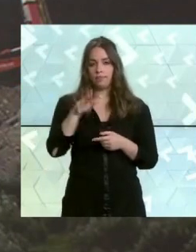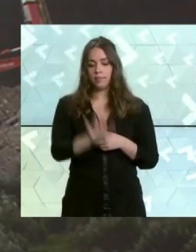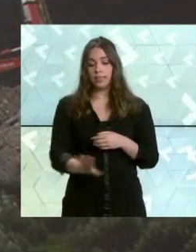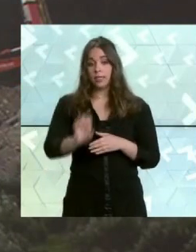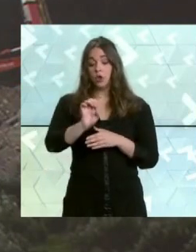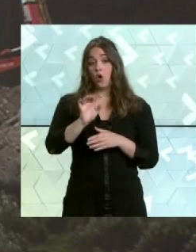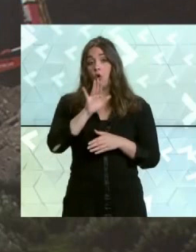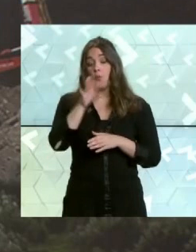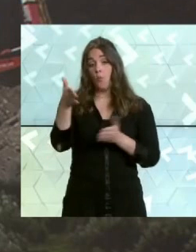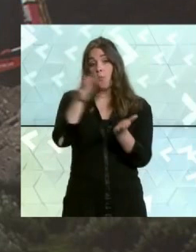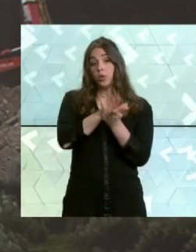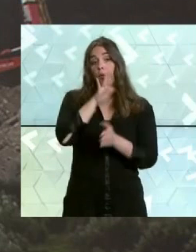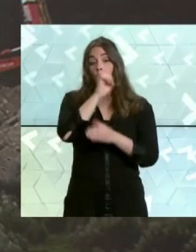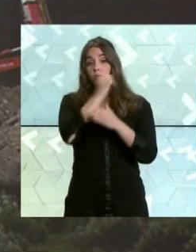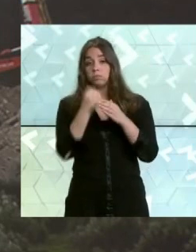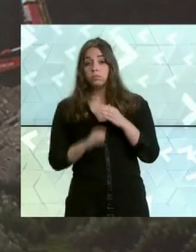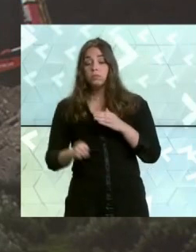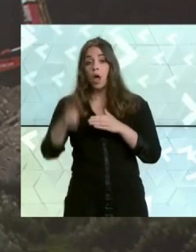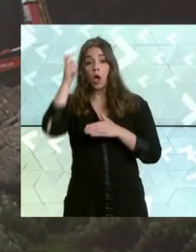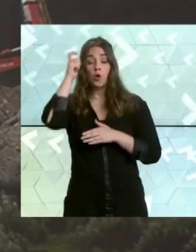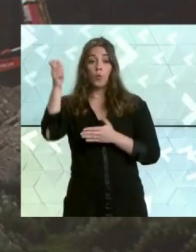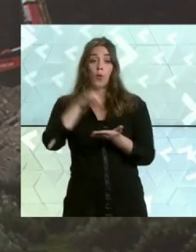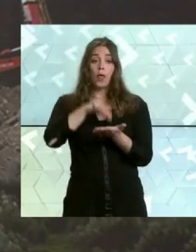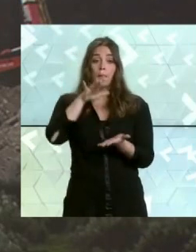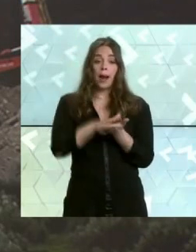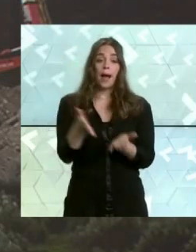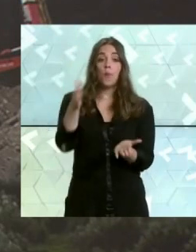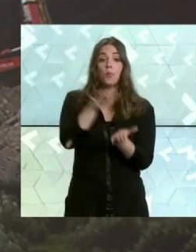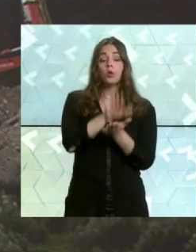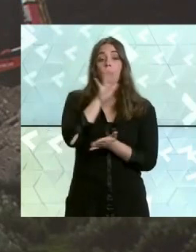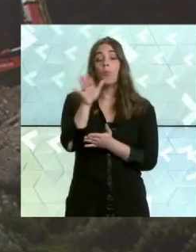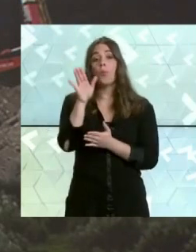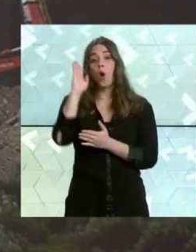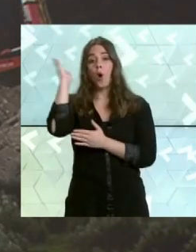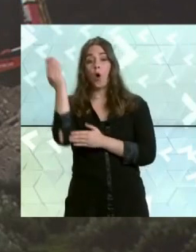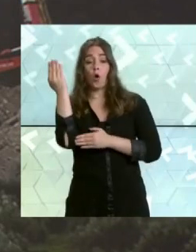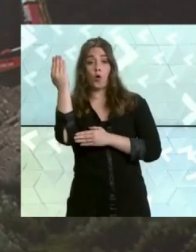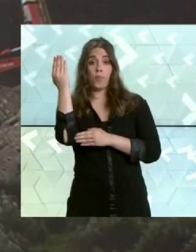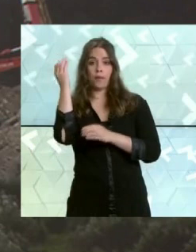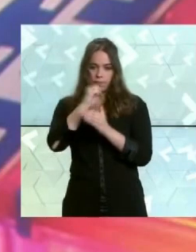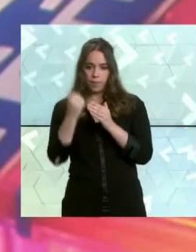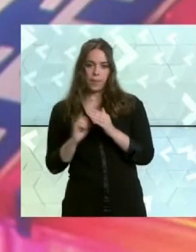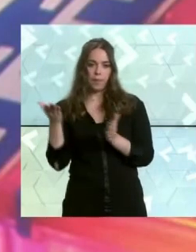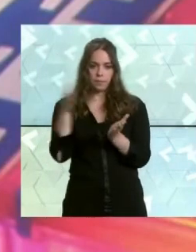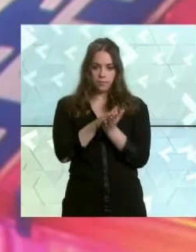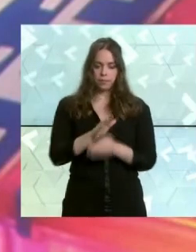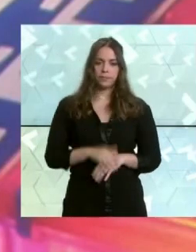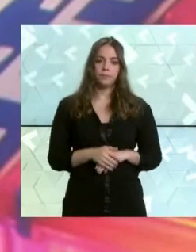que murió al caer a un pozo en total am en málaga falleció por dos golpes en la cabeza sufridos durante la caída